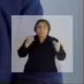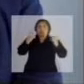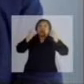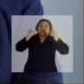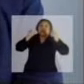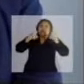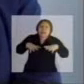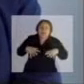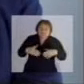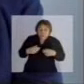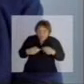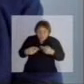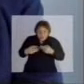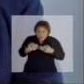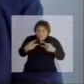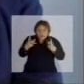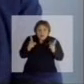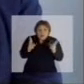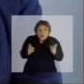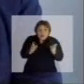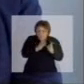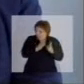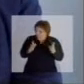Y un milagro De corto plazo